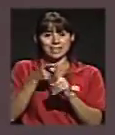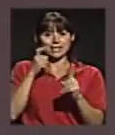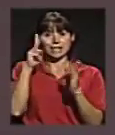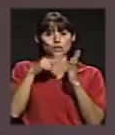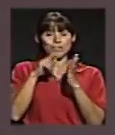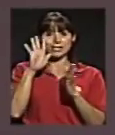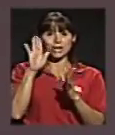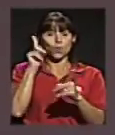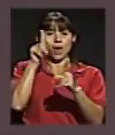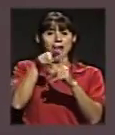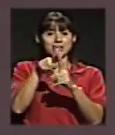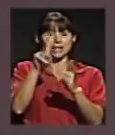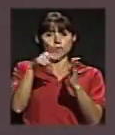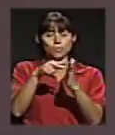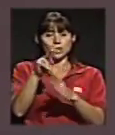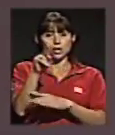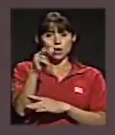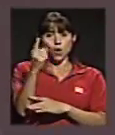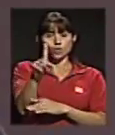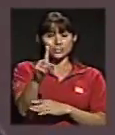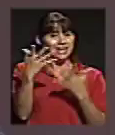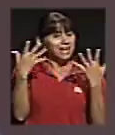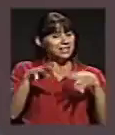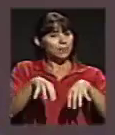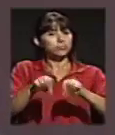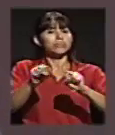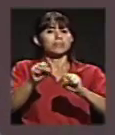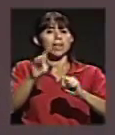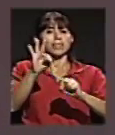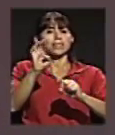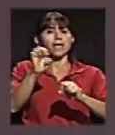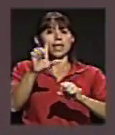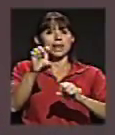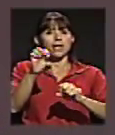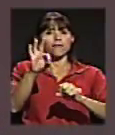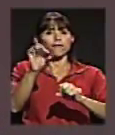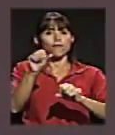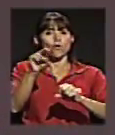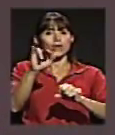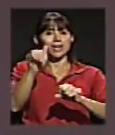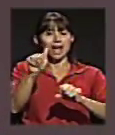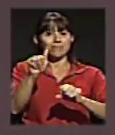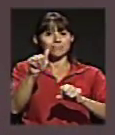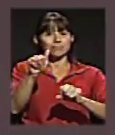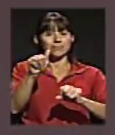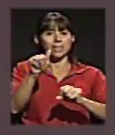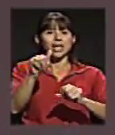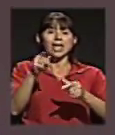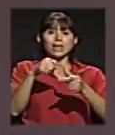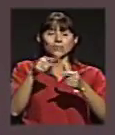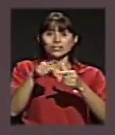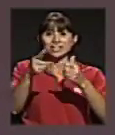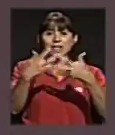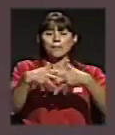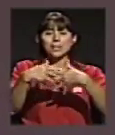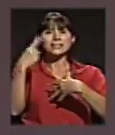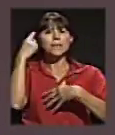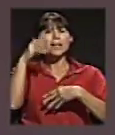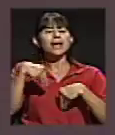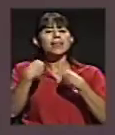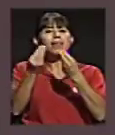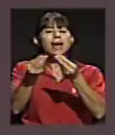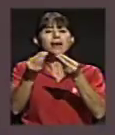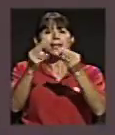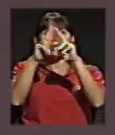el 2011, que ya fue absorbida totalmente por Telefónica. En este caso, esta empresa pues surge para brindar lo que es internet vía ondas